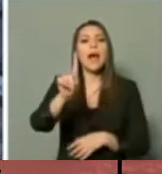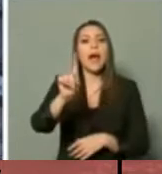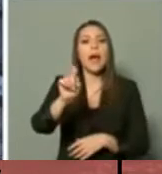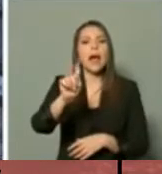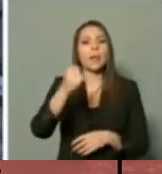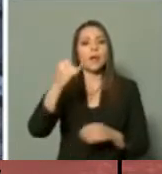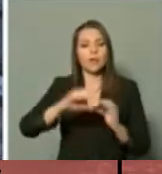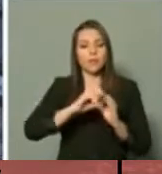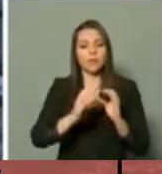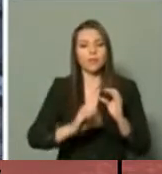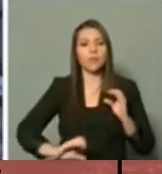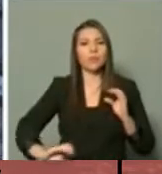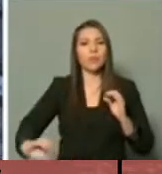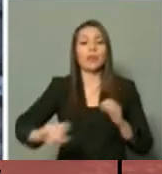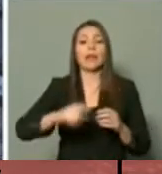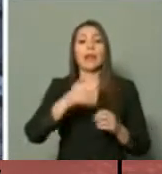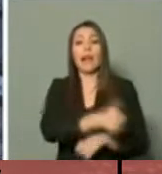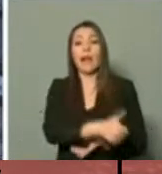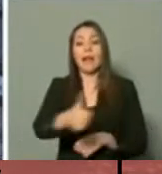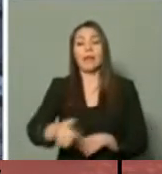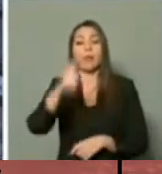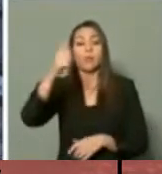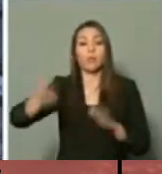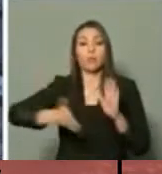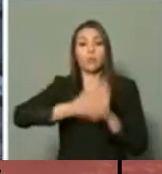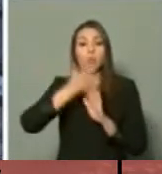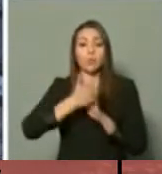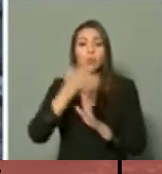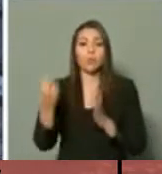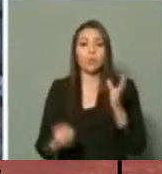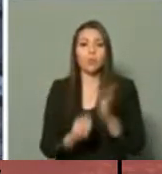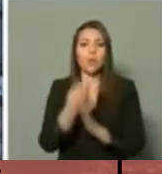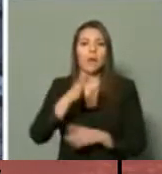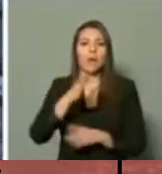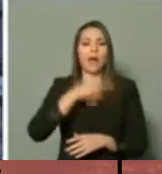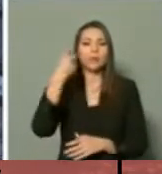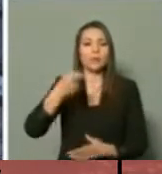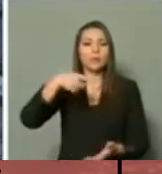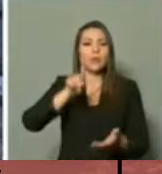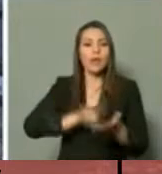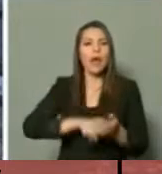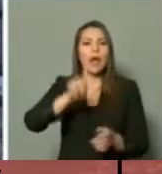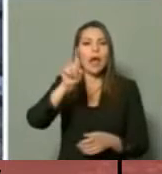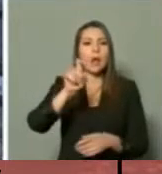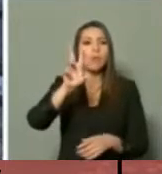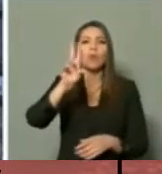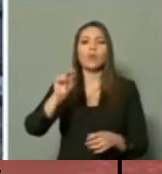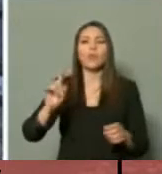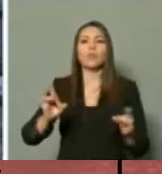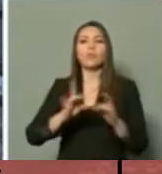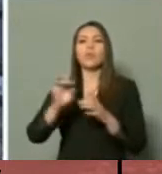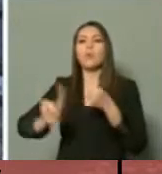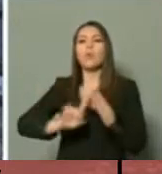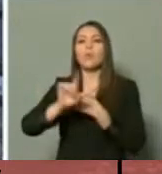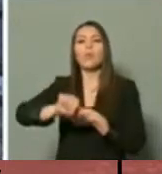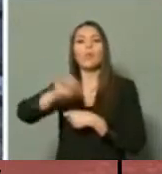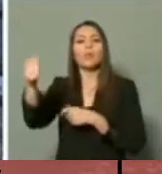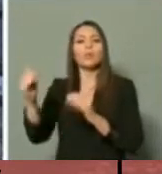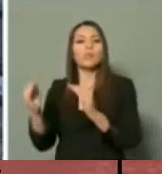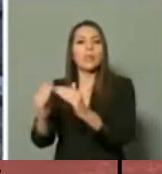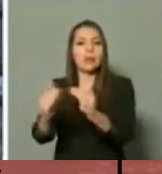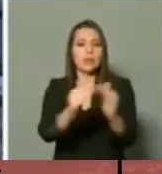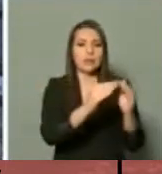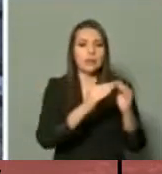desarrollo nuevo cuente con todos los servicios de agua sin afectar las viviendas actuales. Por otra parte, propondré que se aprueben los